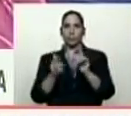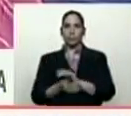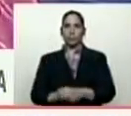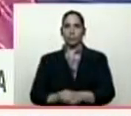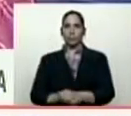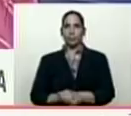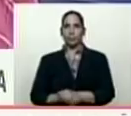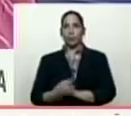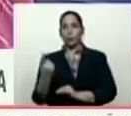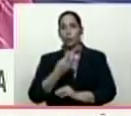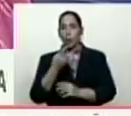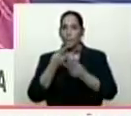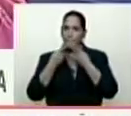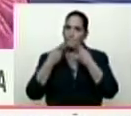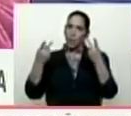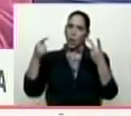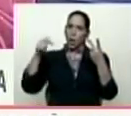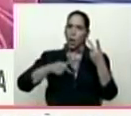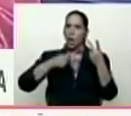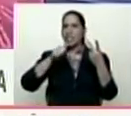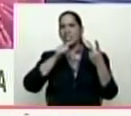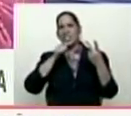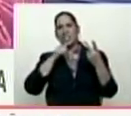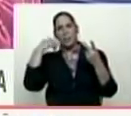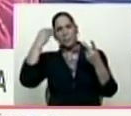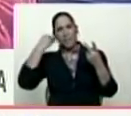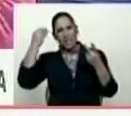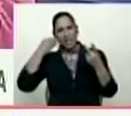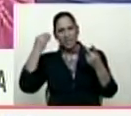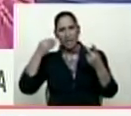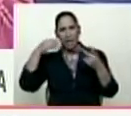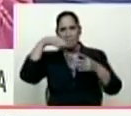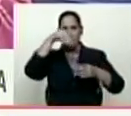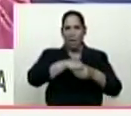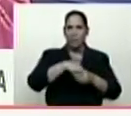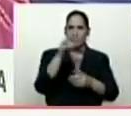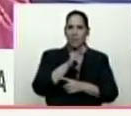Solo como mensaje a quienes hoy creen que invadir Venezuela sería una tarea sencilla